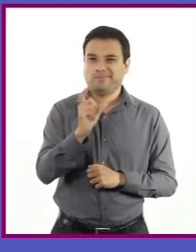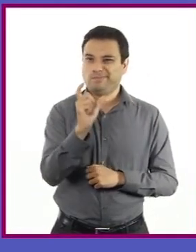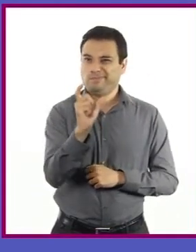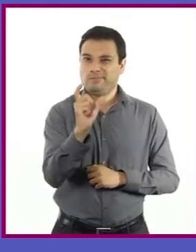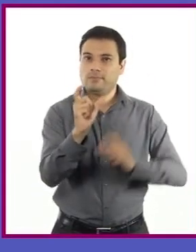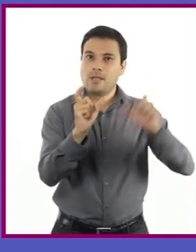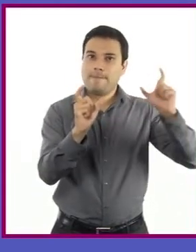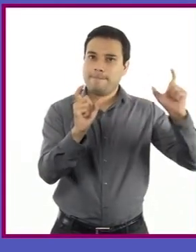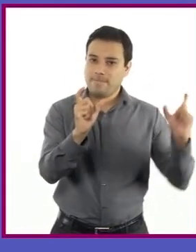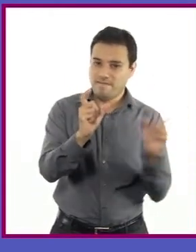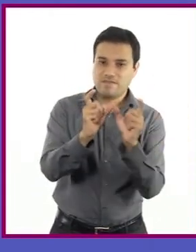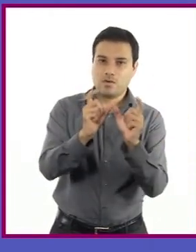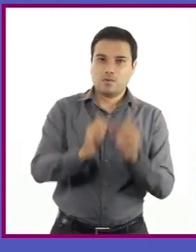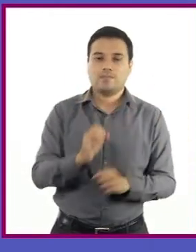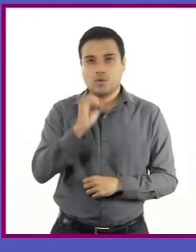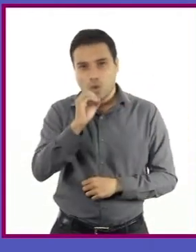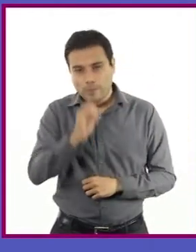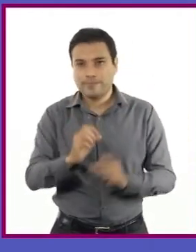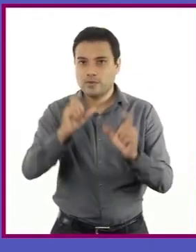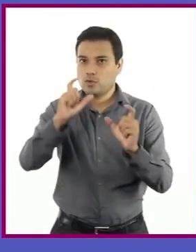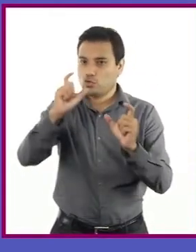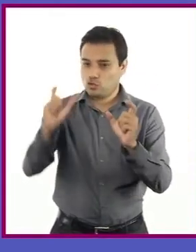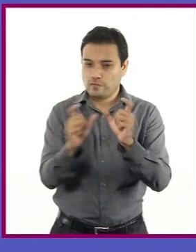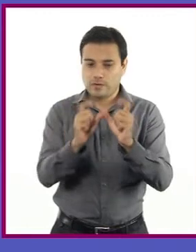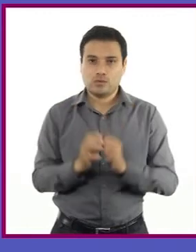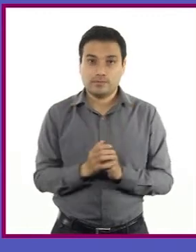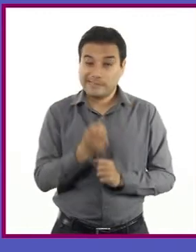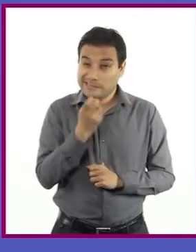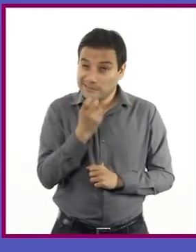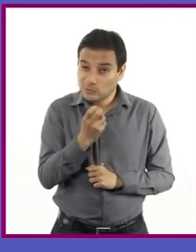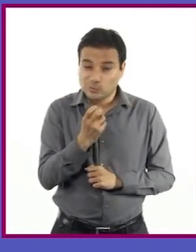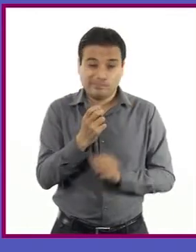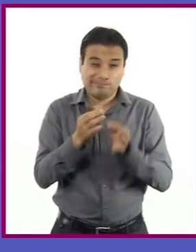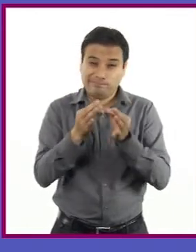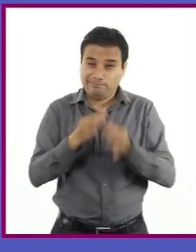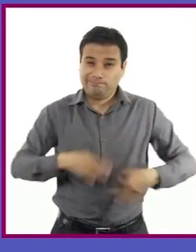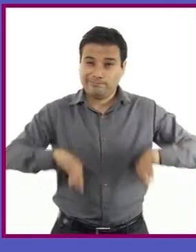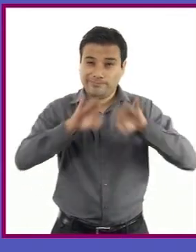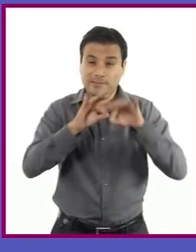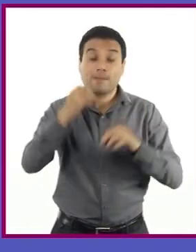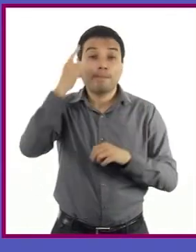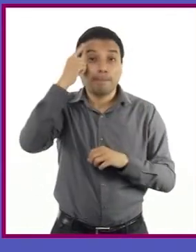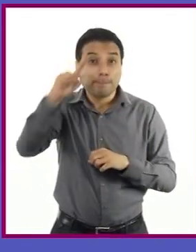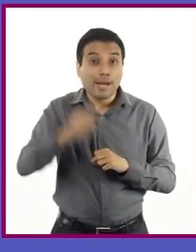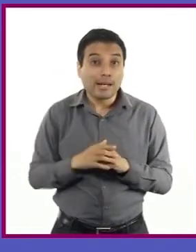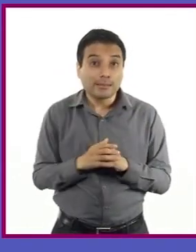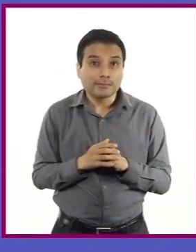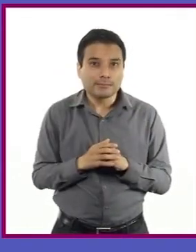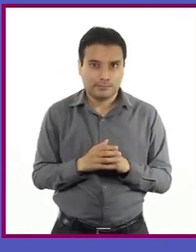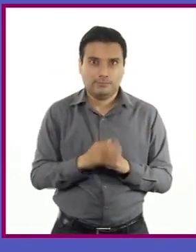y sufijos indispensables en la formación y significado de una gran cantidad de palabras.